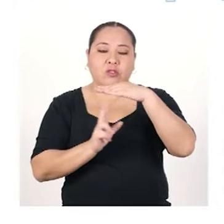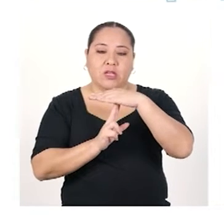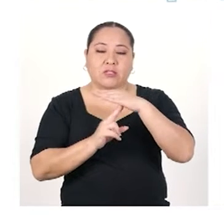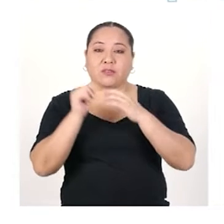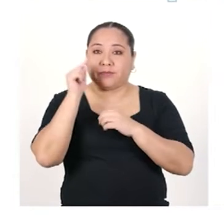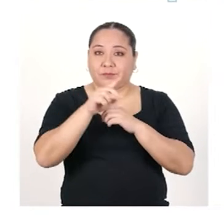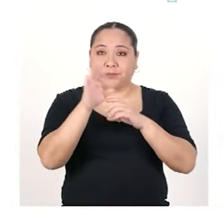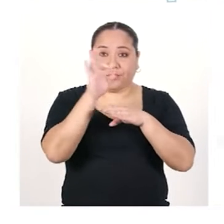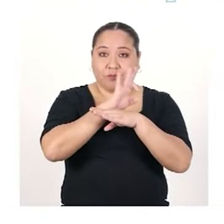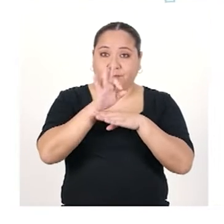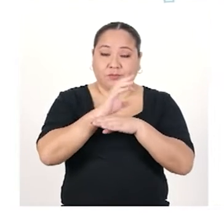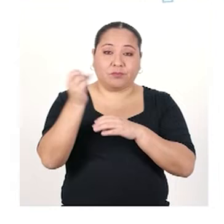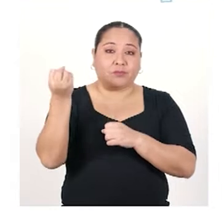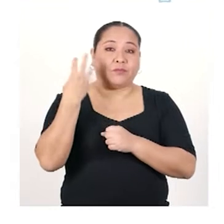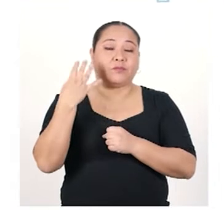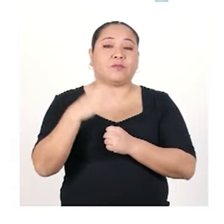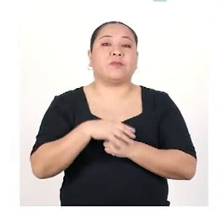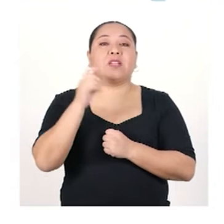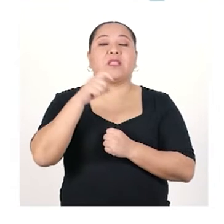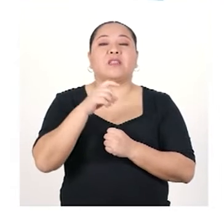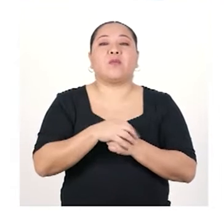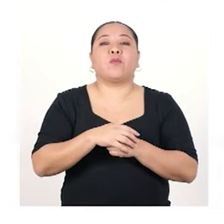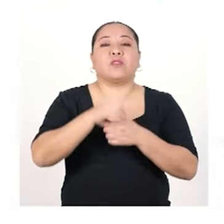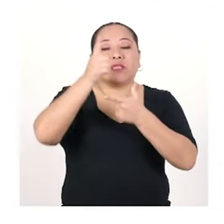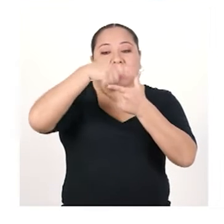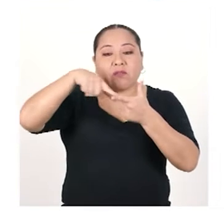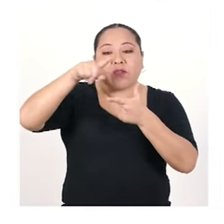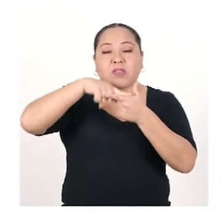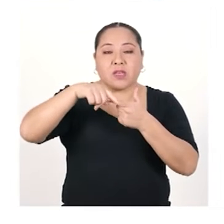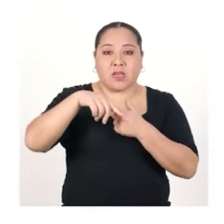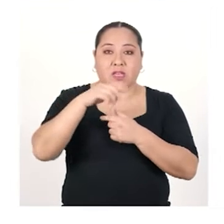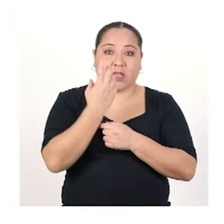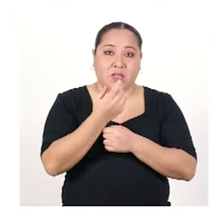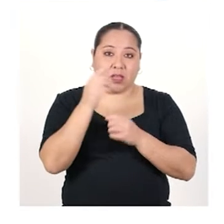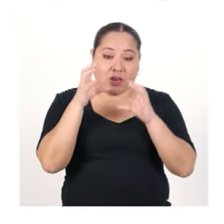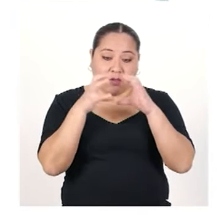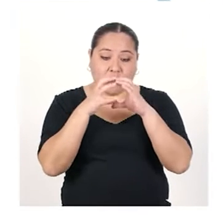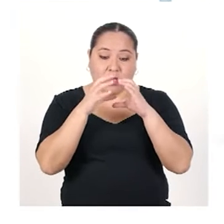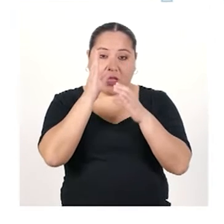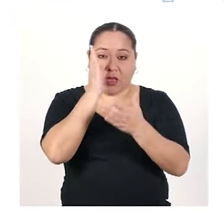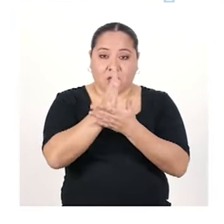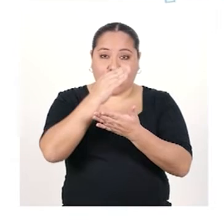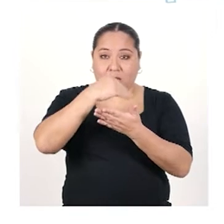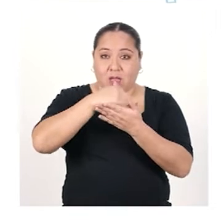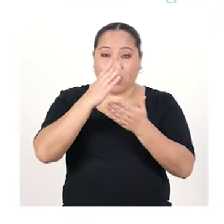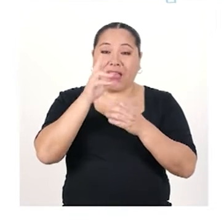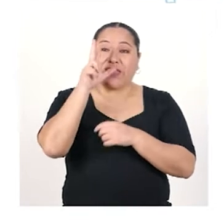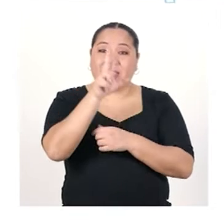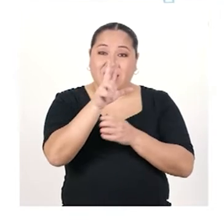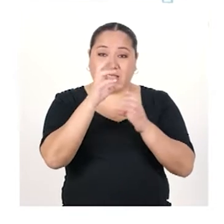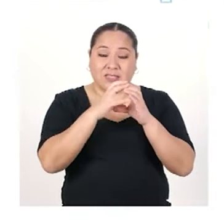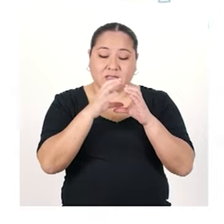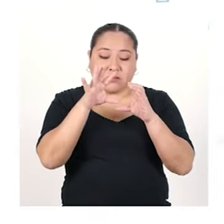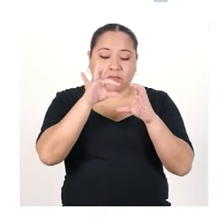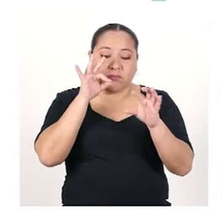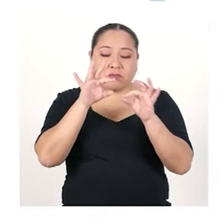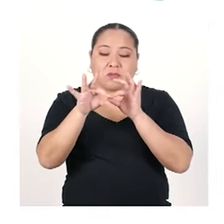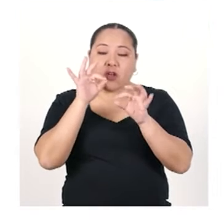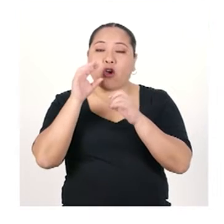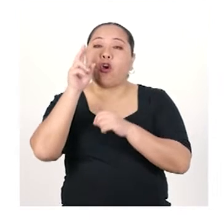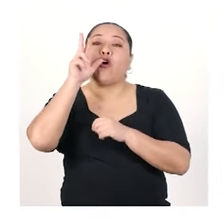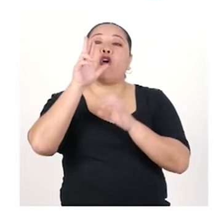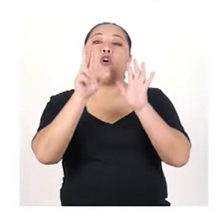Esta fracción nos indica que debemos dividir la unidad en 3 partes iguales y de ellas tomar 8 partes